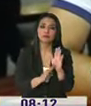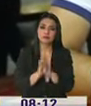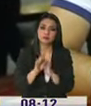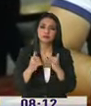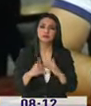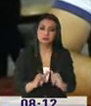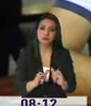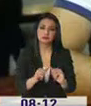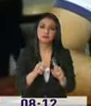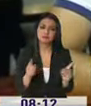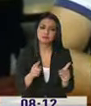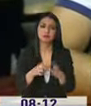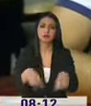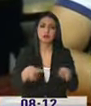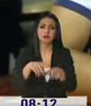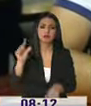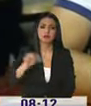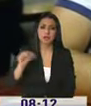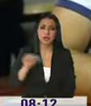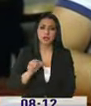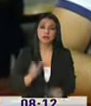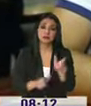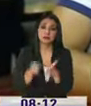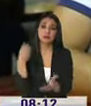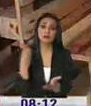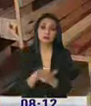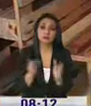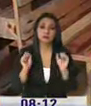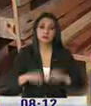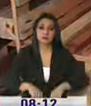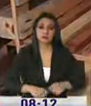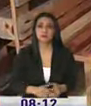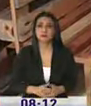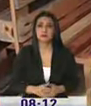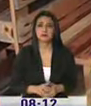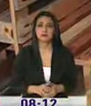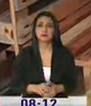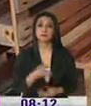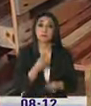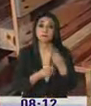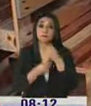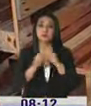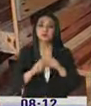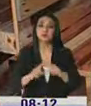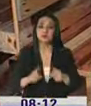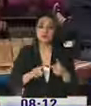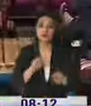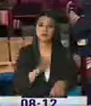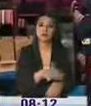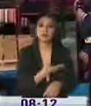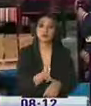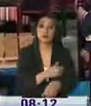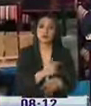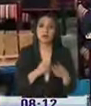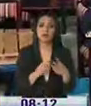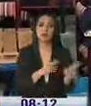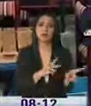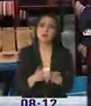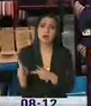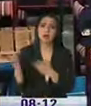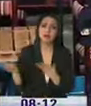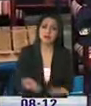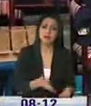son económicos y están al alcance del ciudadano. Ofrecer platos diversos, presentar música en vivo u organizar